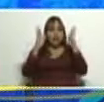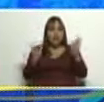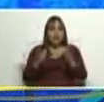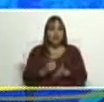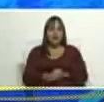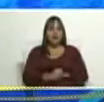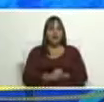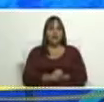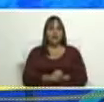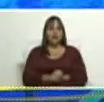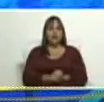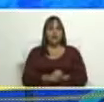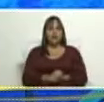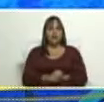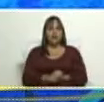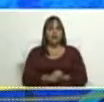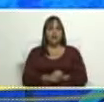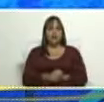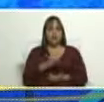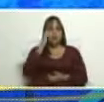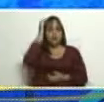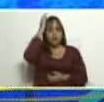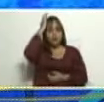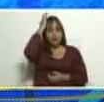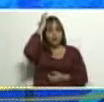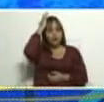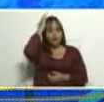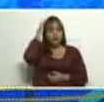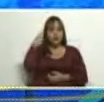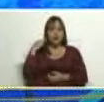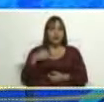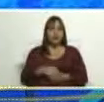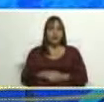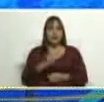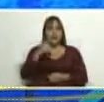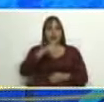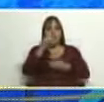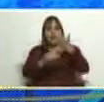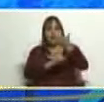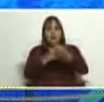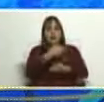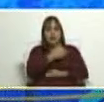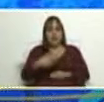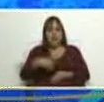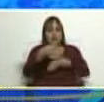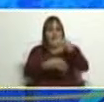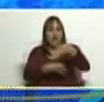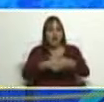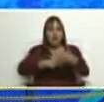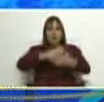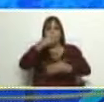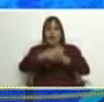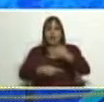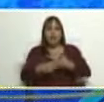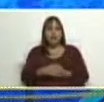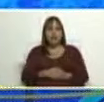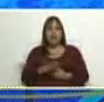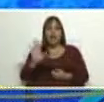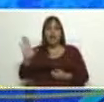Igualmente, se me adelantaba la vicepresidenta, en el plan piloto, pero un